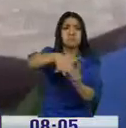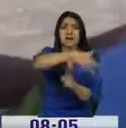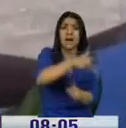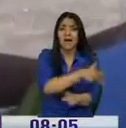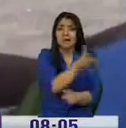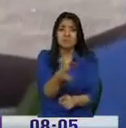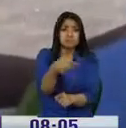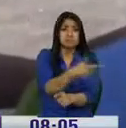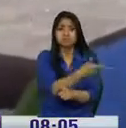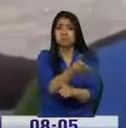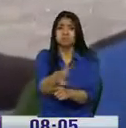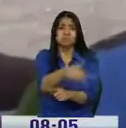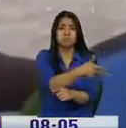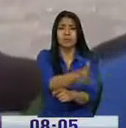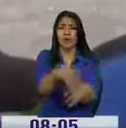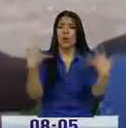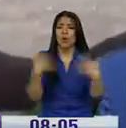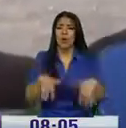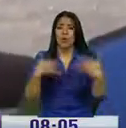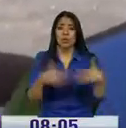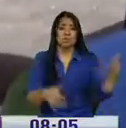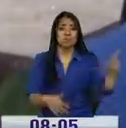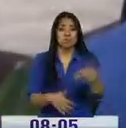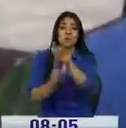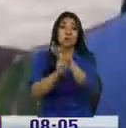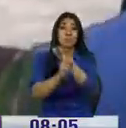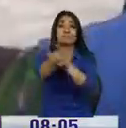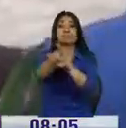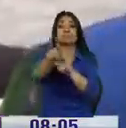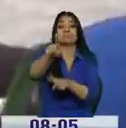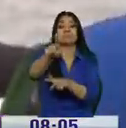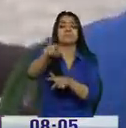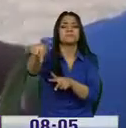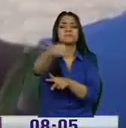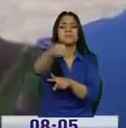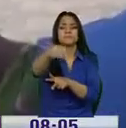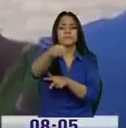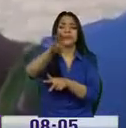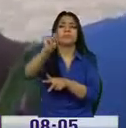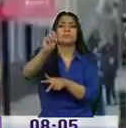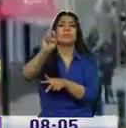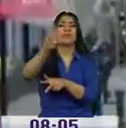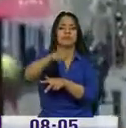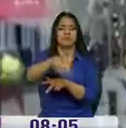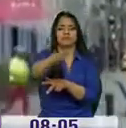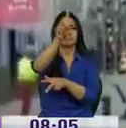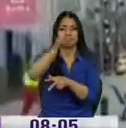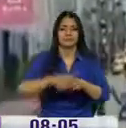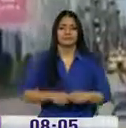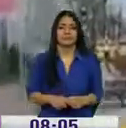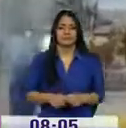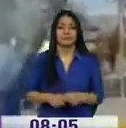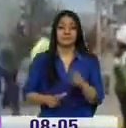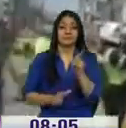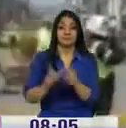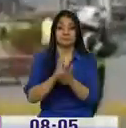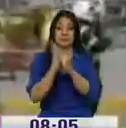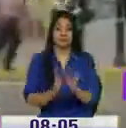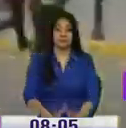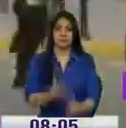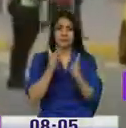zigzag corría ahí por el parque y se salió huido por la Bolívar y García Moreno. Testigos del hecho cuentan